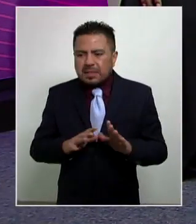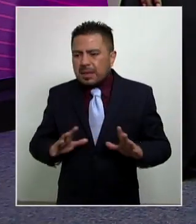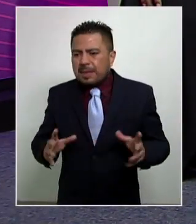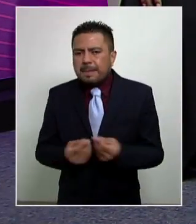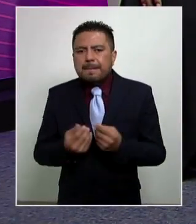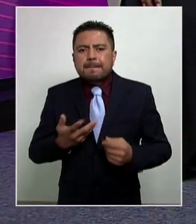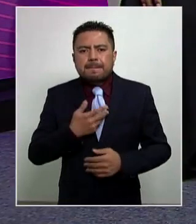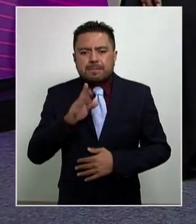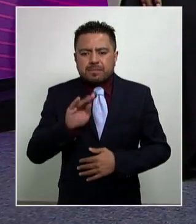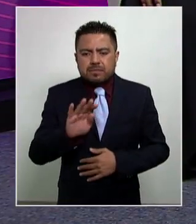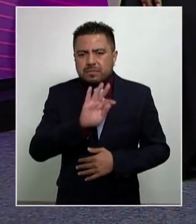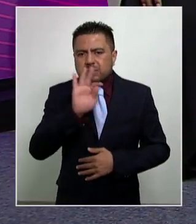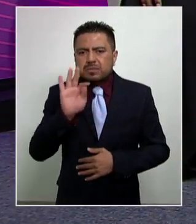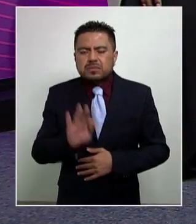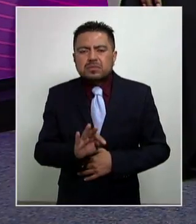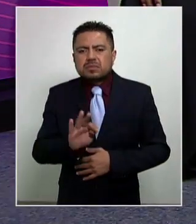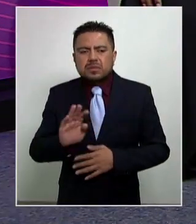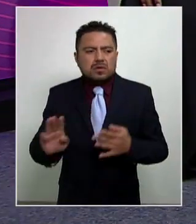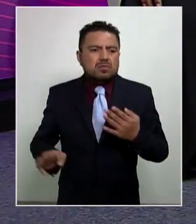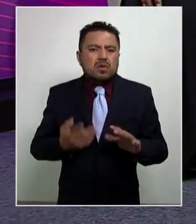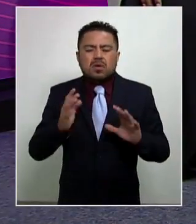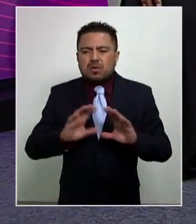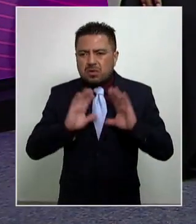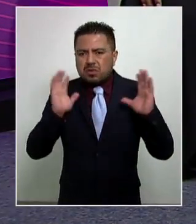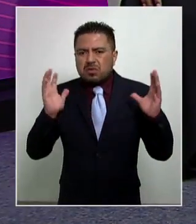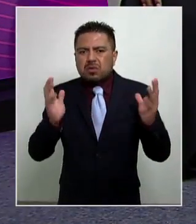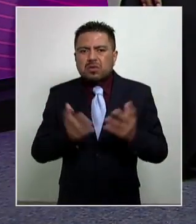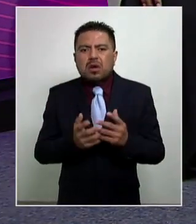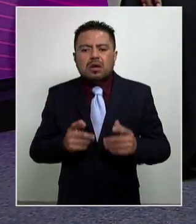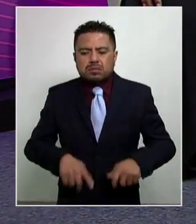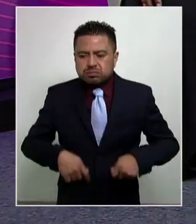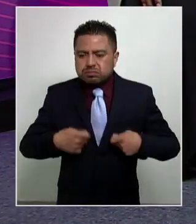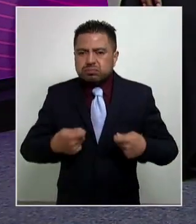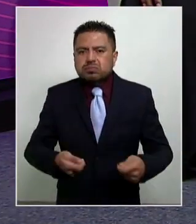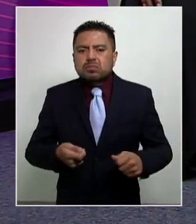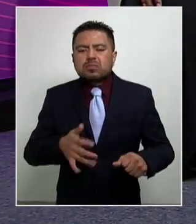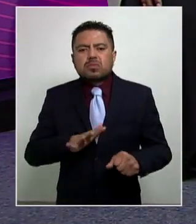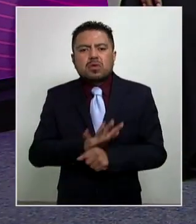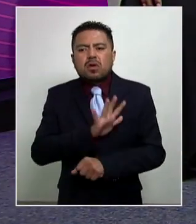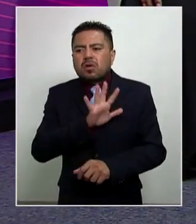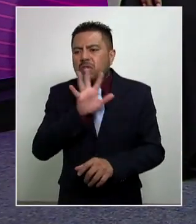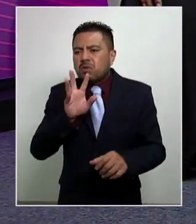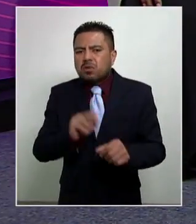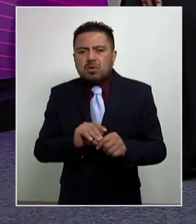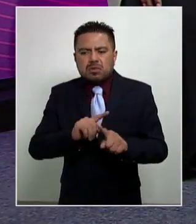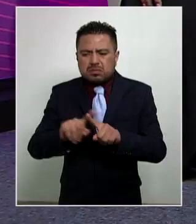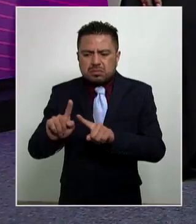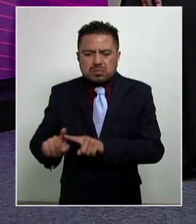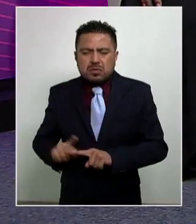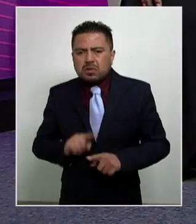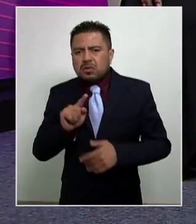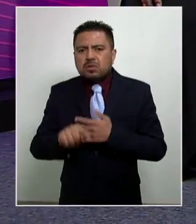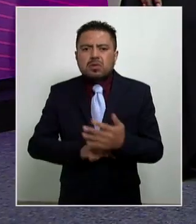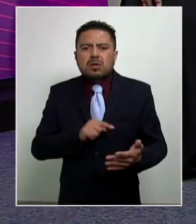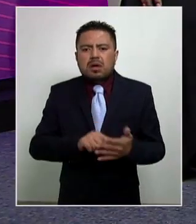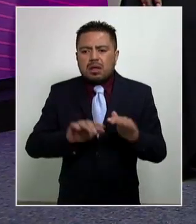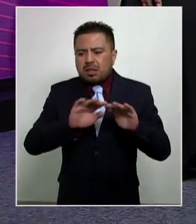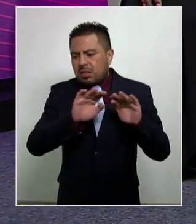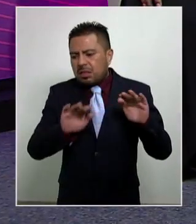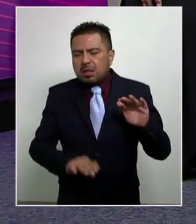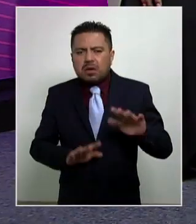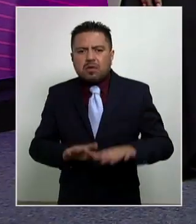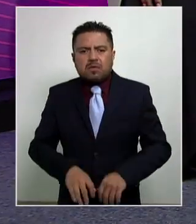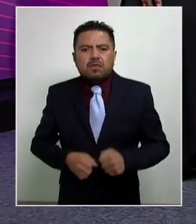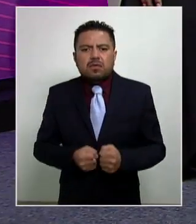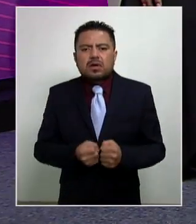los 90% de la riqueza del mundo y generando en todos los lados desigualdades tan